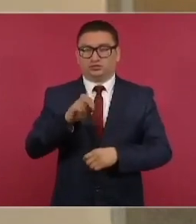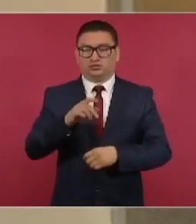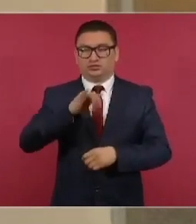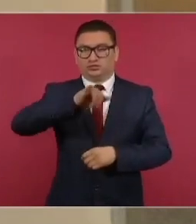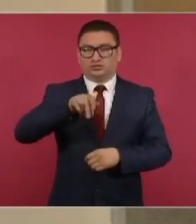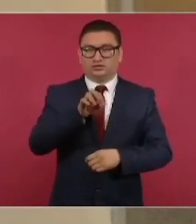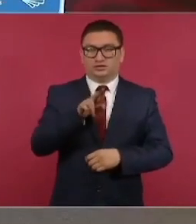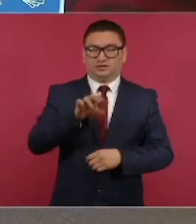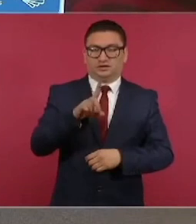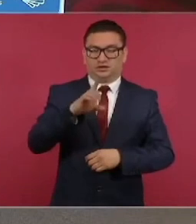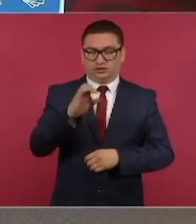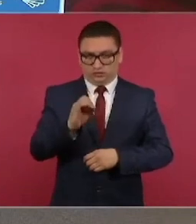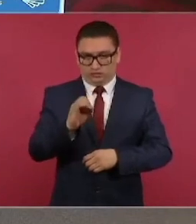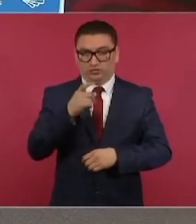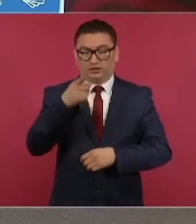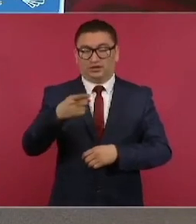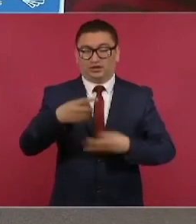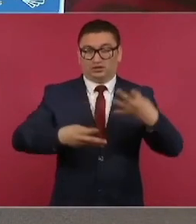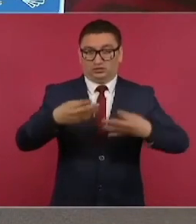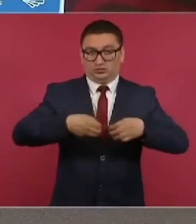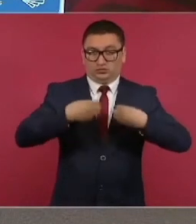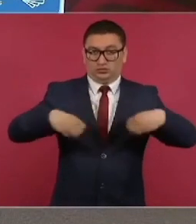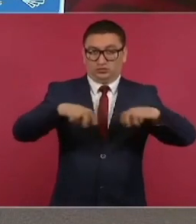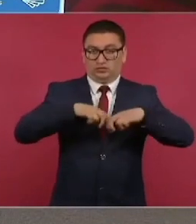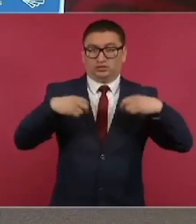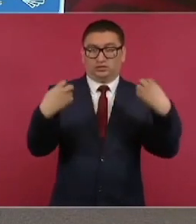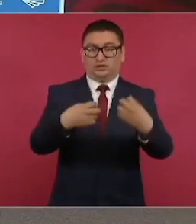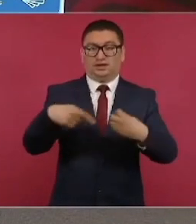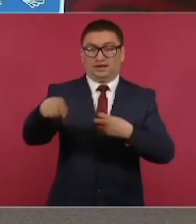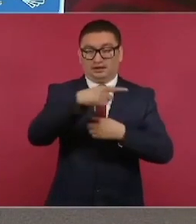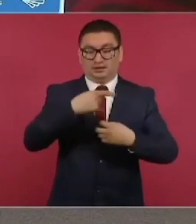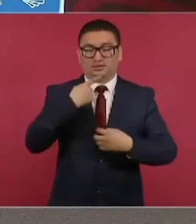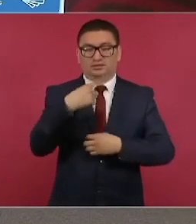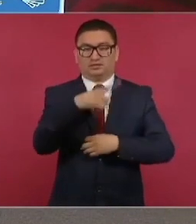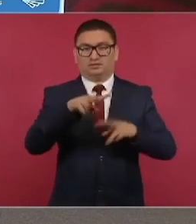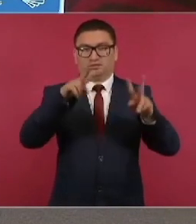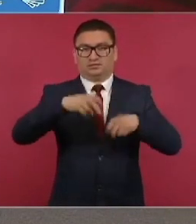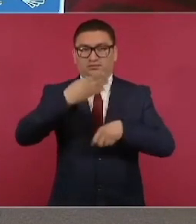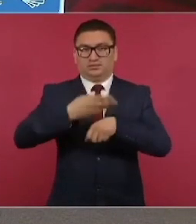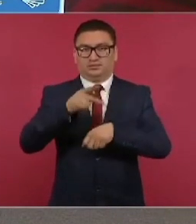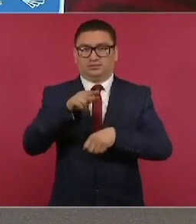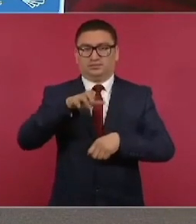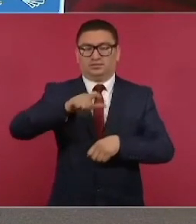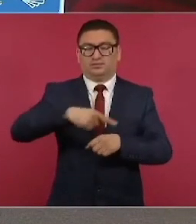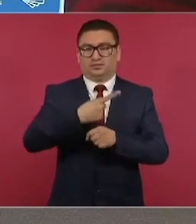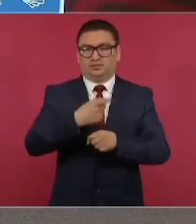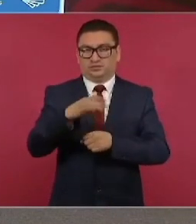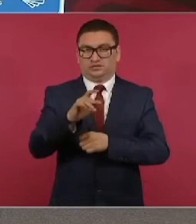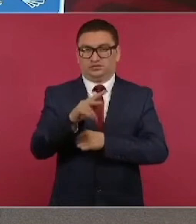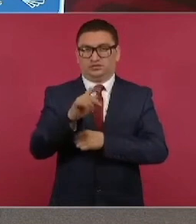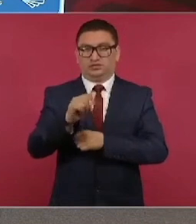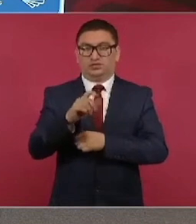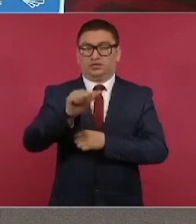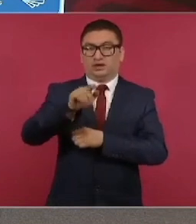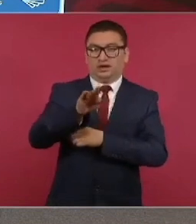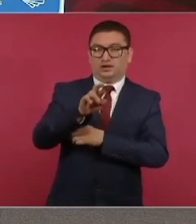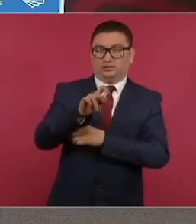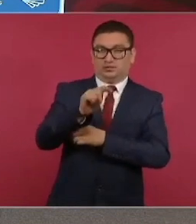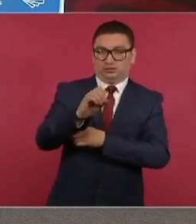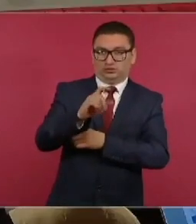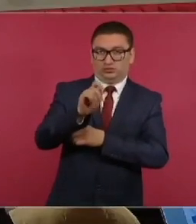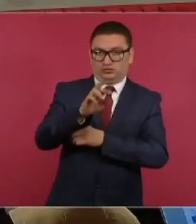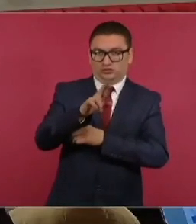López y Los magistrados del primer tribunal colegiado de apelación en materia penal del primer circuito Alberto Torres